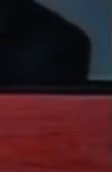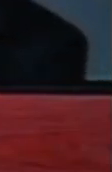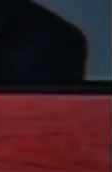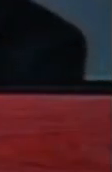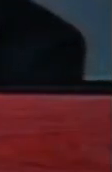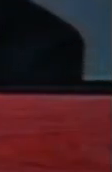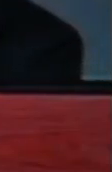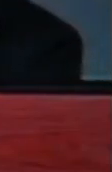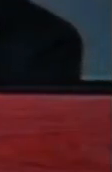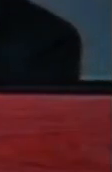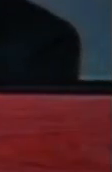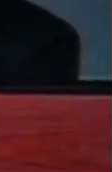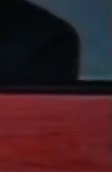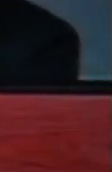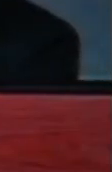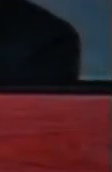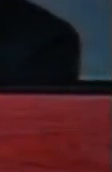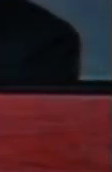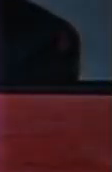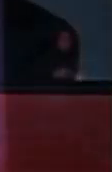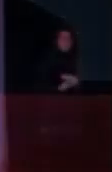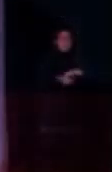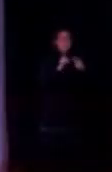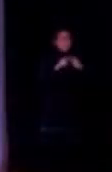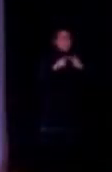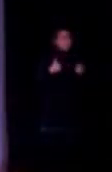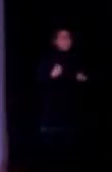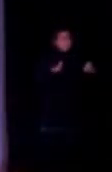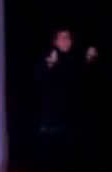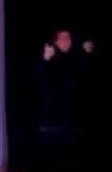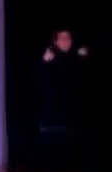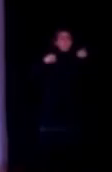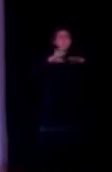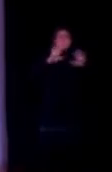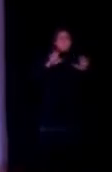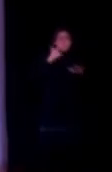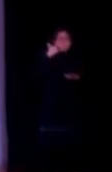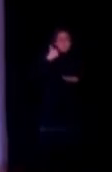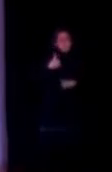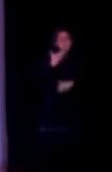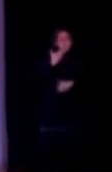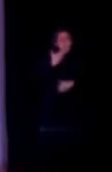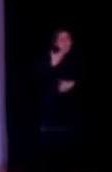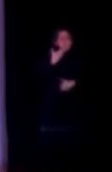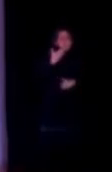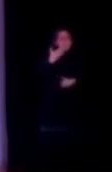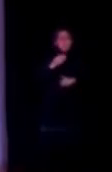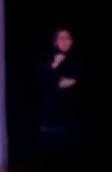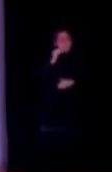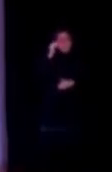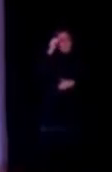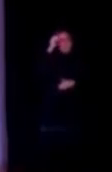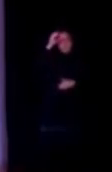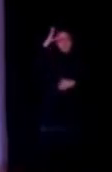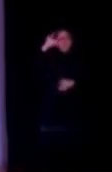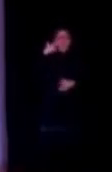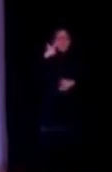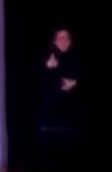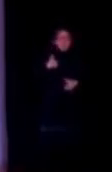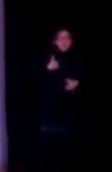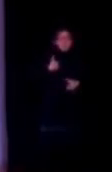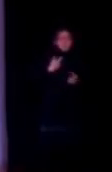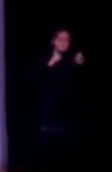creo profundamente, tengo la responsabilidad de avanzar en mi conocimiento sobre cómo poder hacer mi acción.